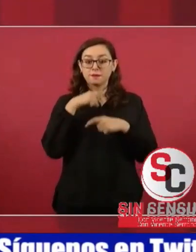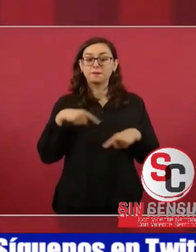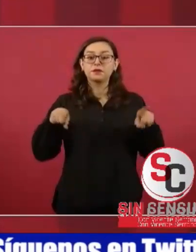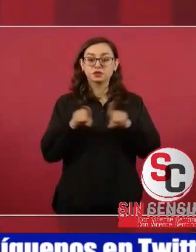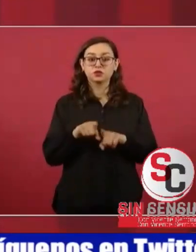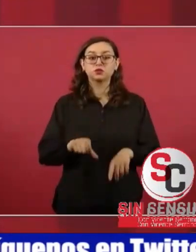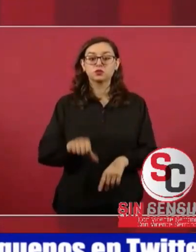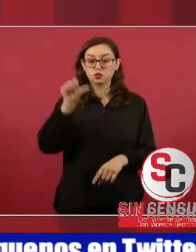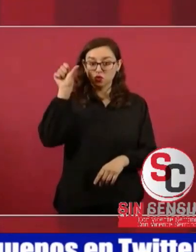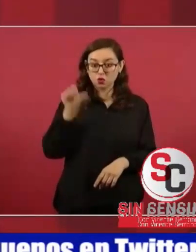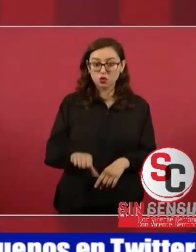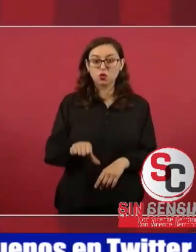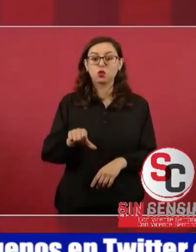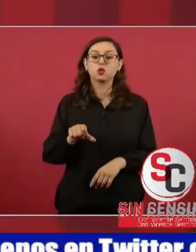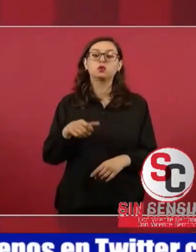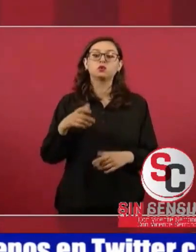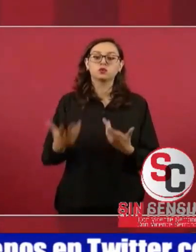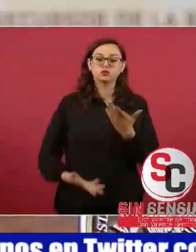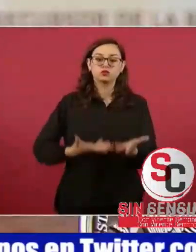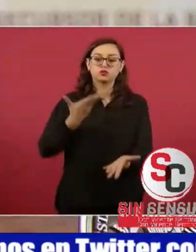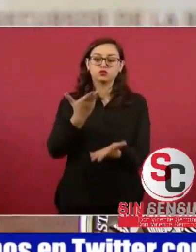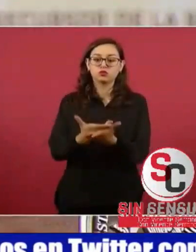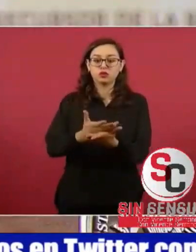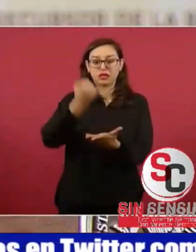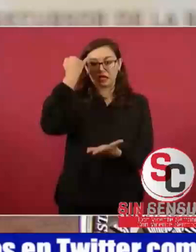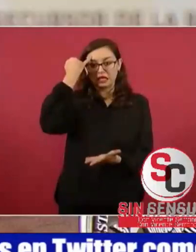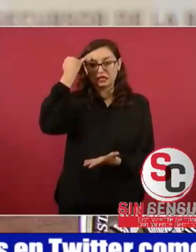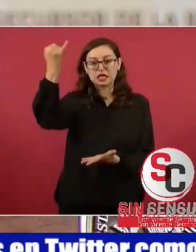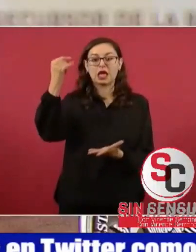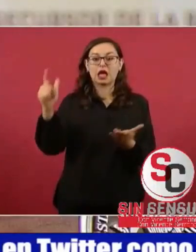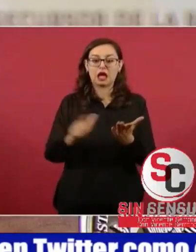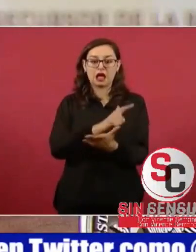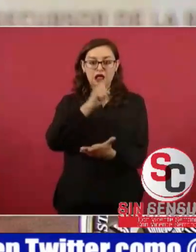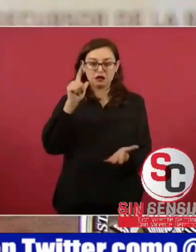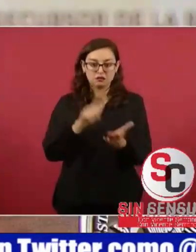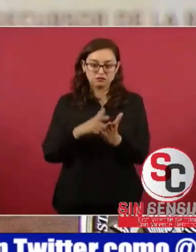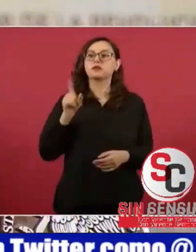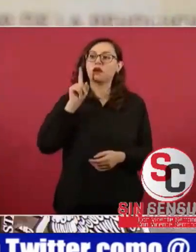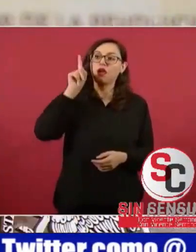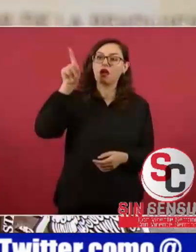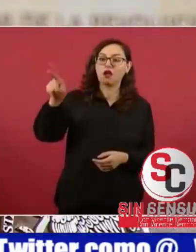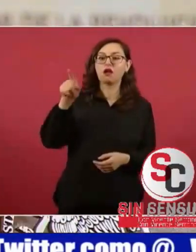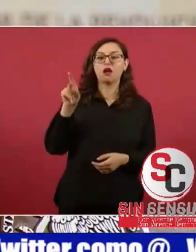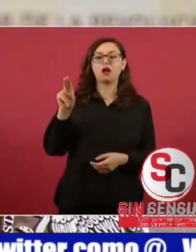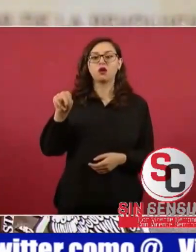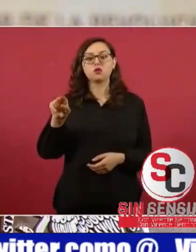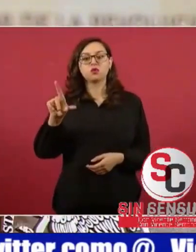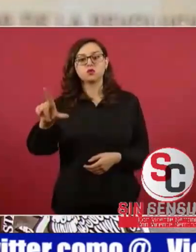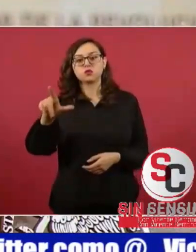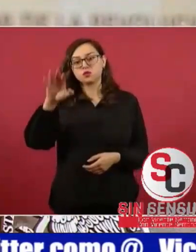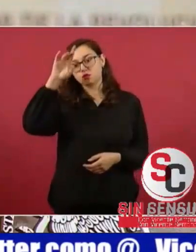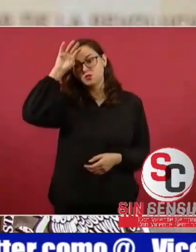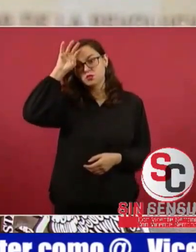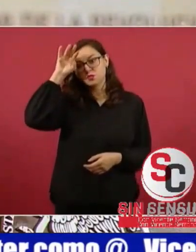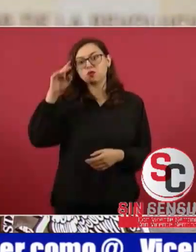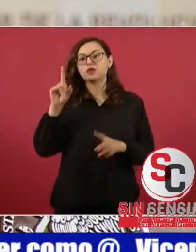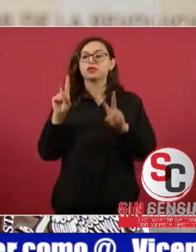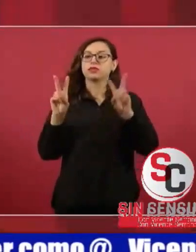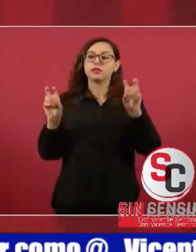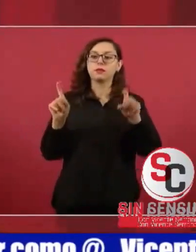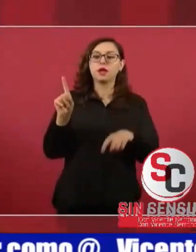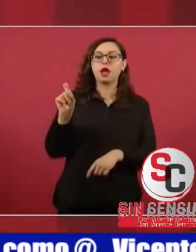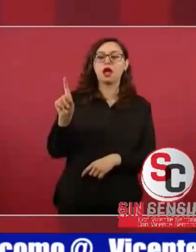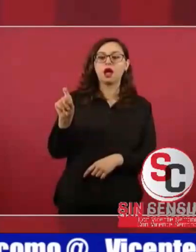nacional. Logró, en un momento dado, pues, luchar y encontrarle modo